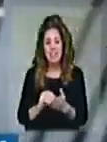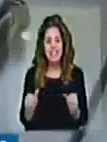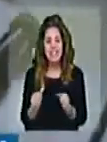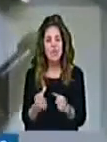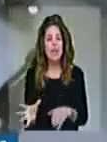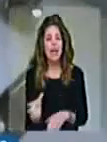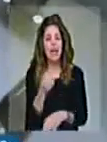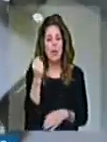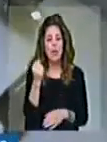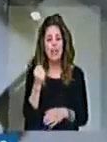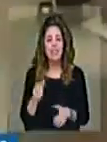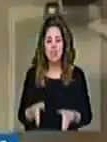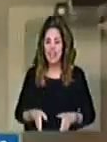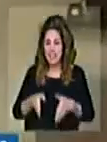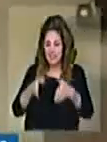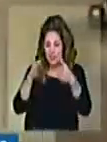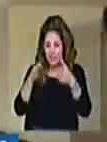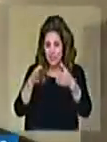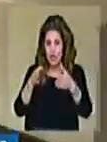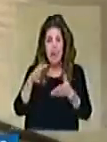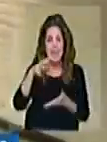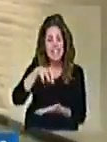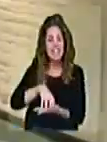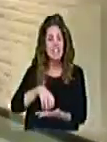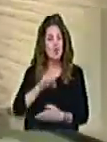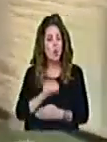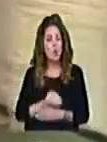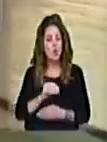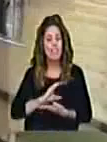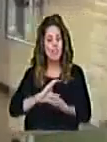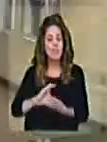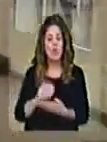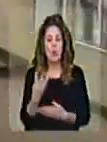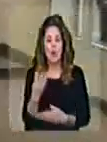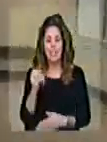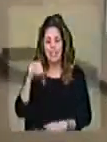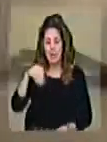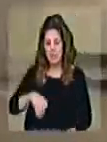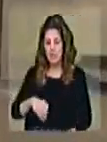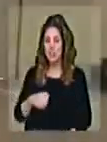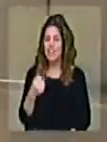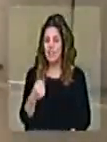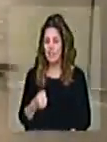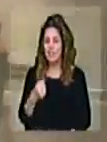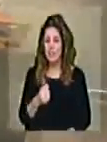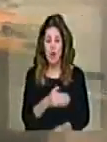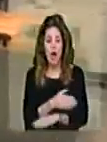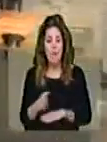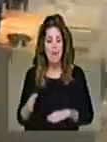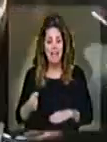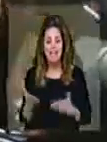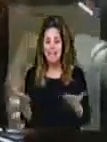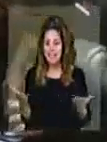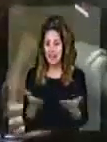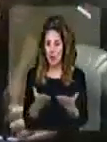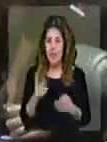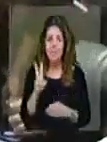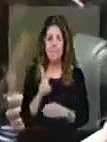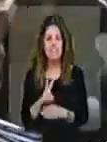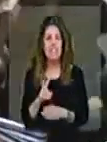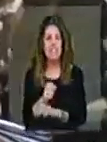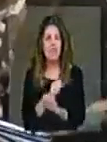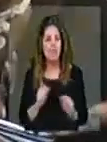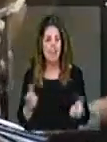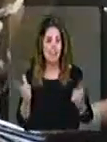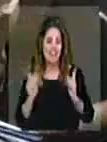una recuperación edilicia. En el Centro Cultural se invirtieron 40 millones de pesos. A partir de la fecha, los visitantes